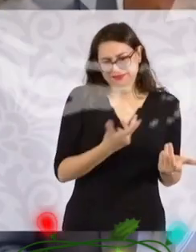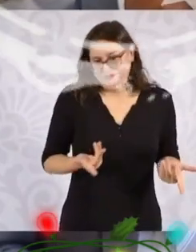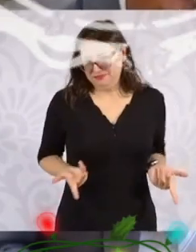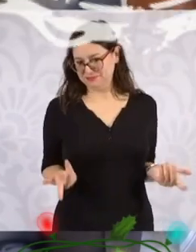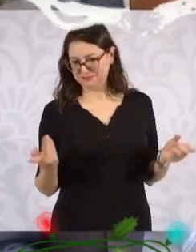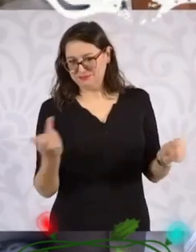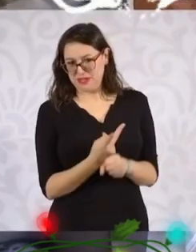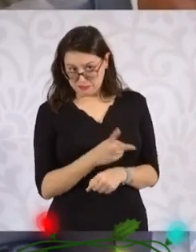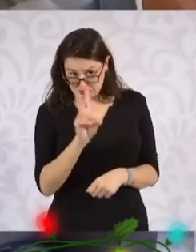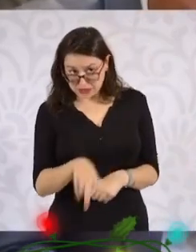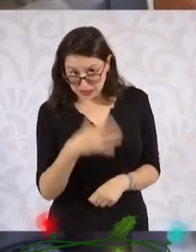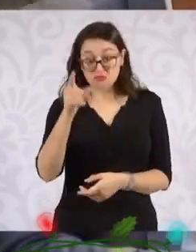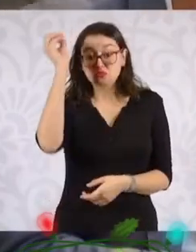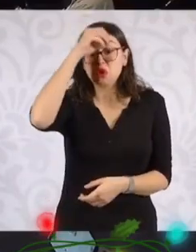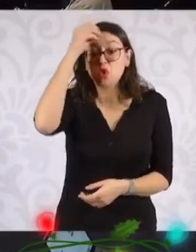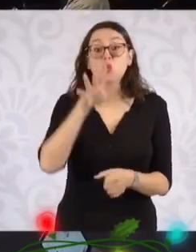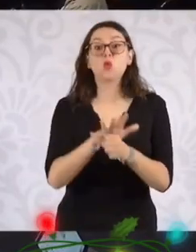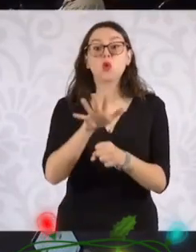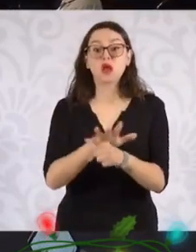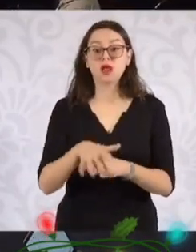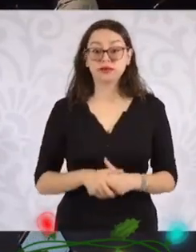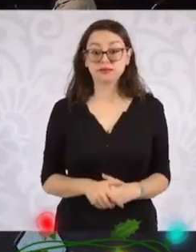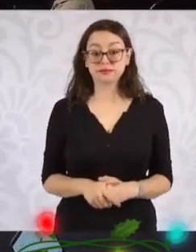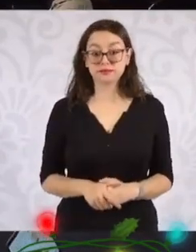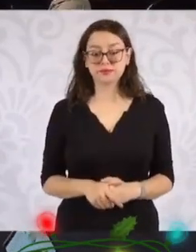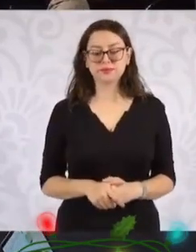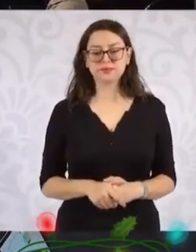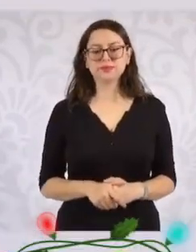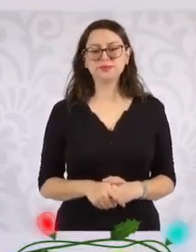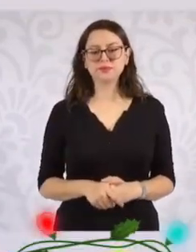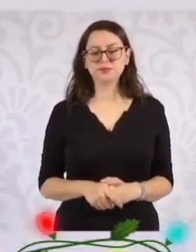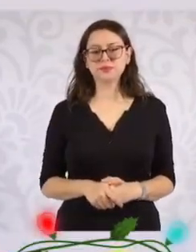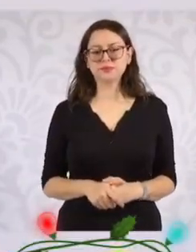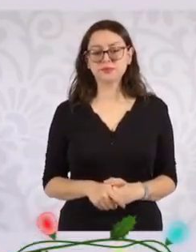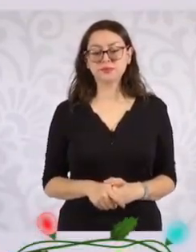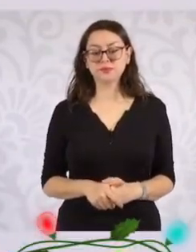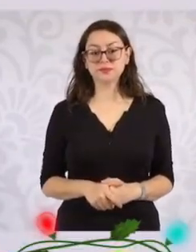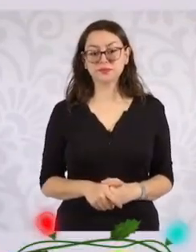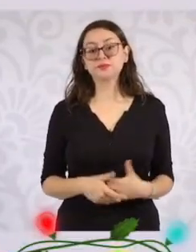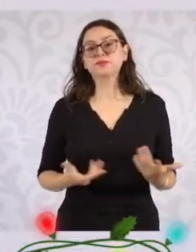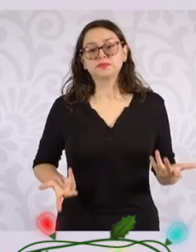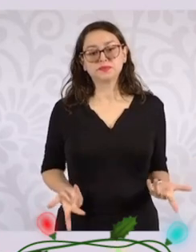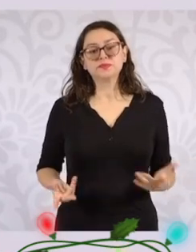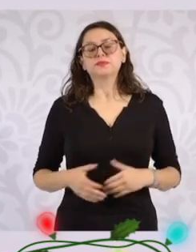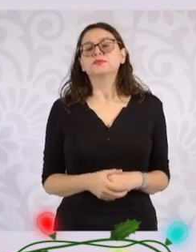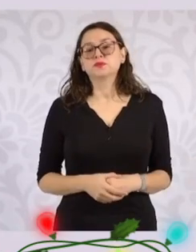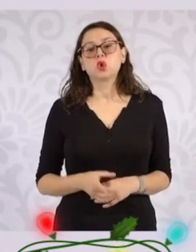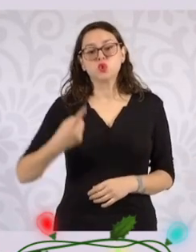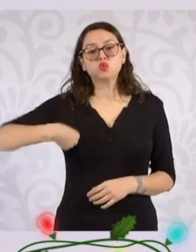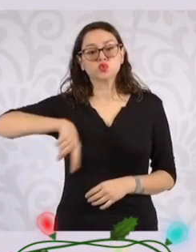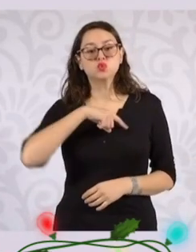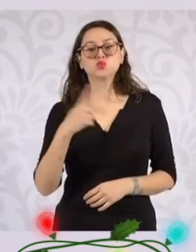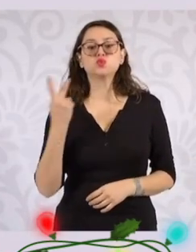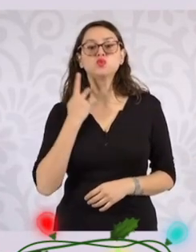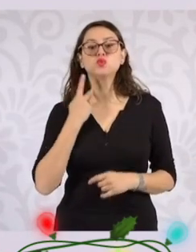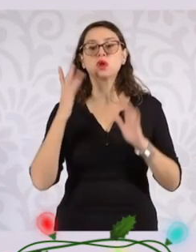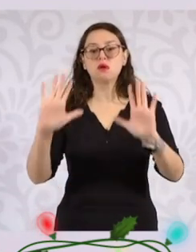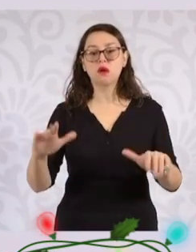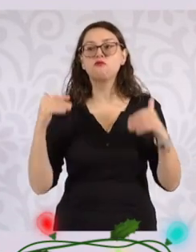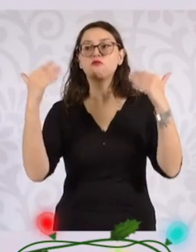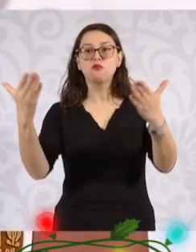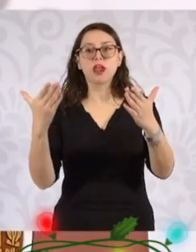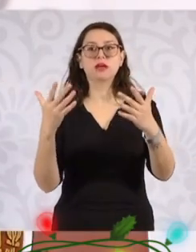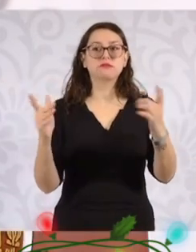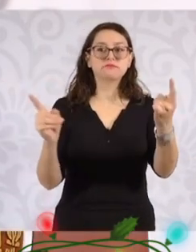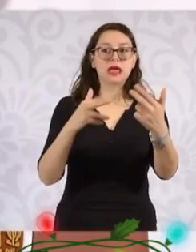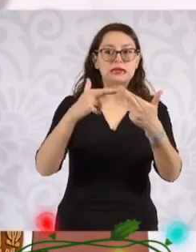La postura suya en cuanto al tema de Venezuela. Nosotros tenemos por la Constitución una definición muy clara de nuestra política exterior, que es la